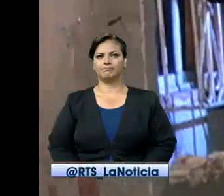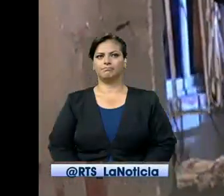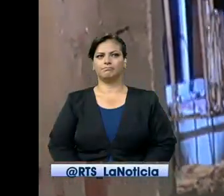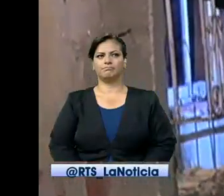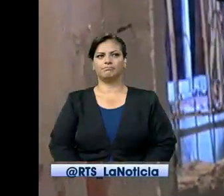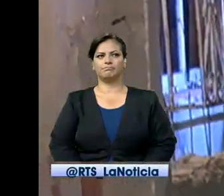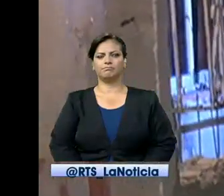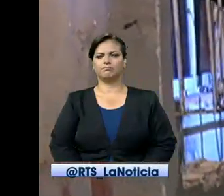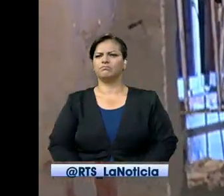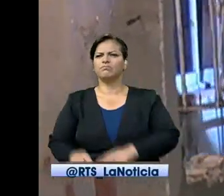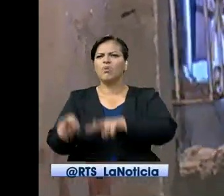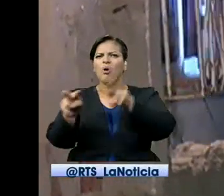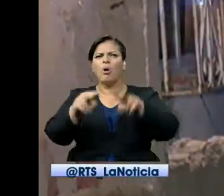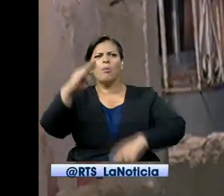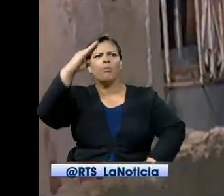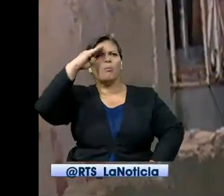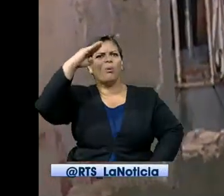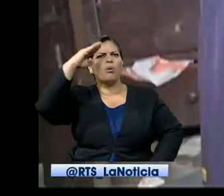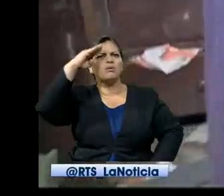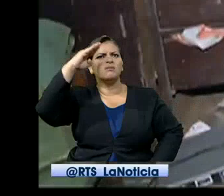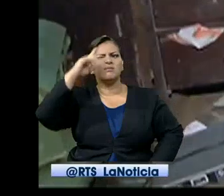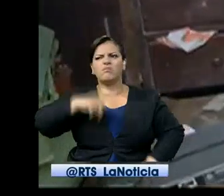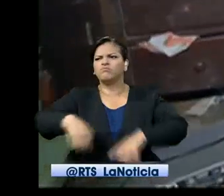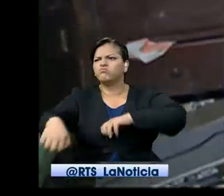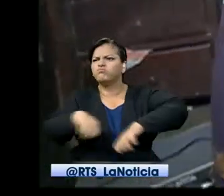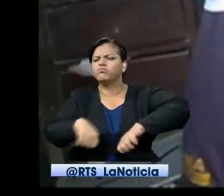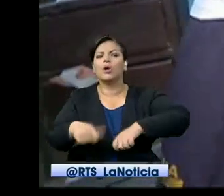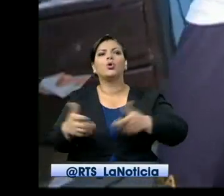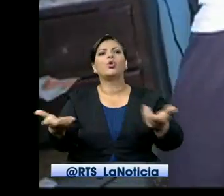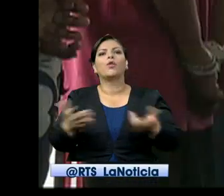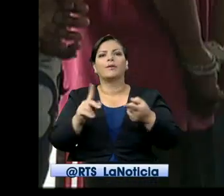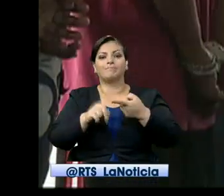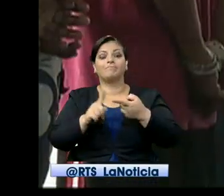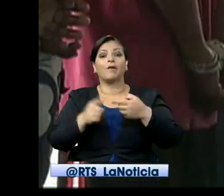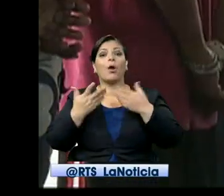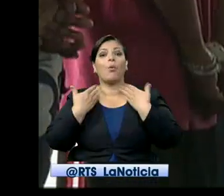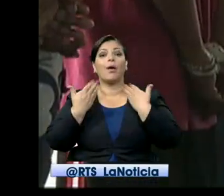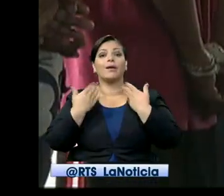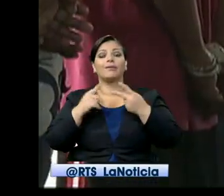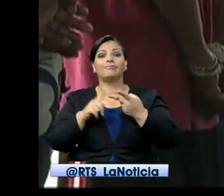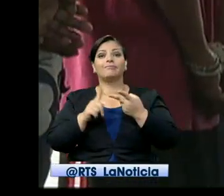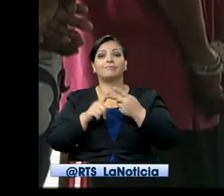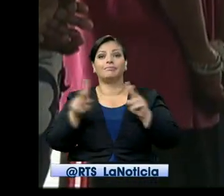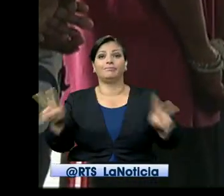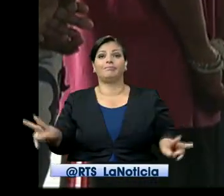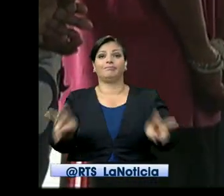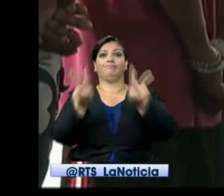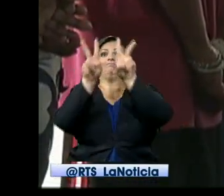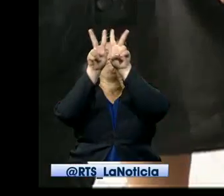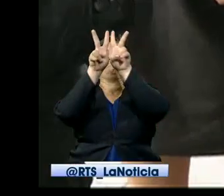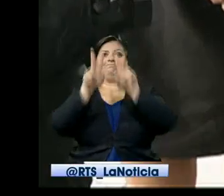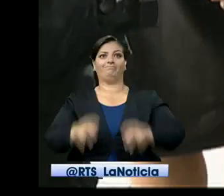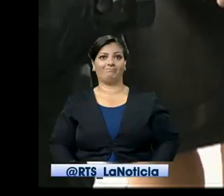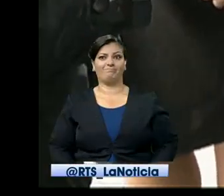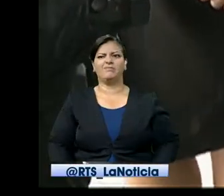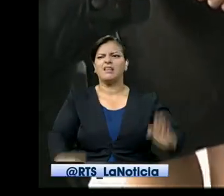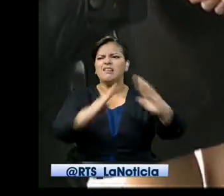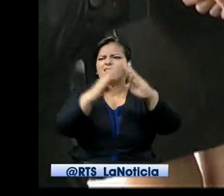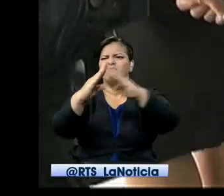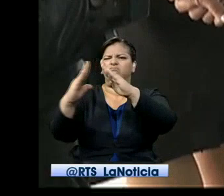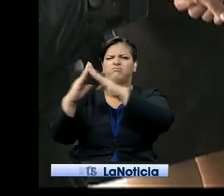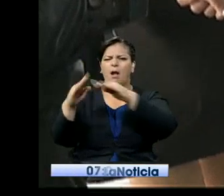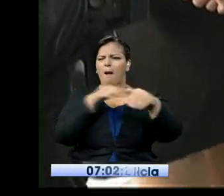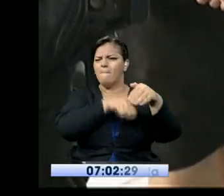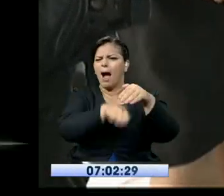Decenas de allanamientos en Guayaquil y Vinces desembocaron en la captura de 21 personas. No son bandas menores.